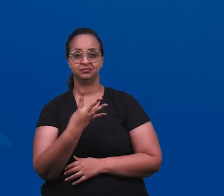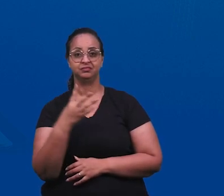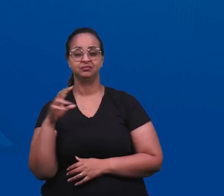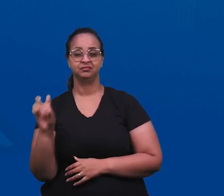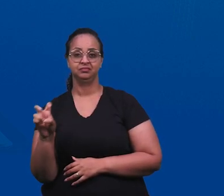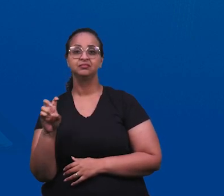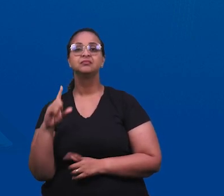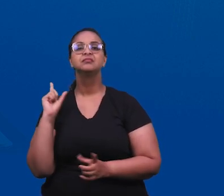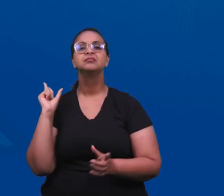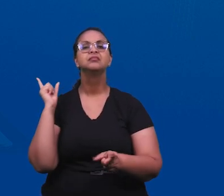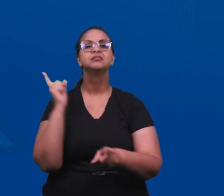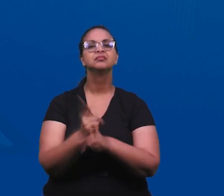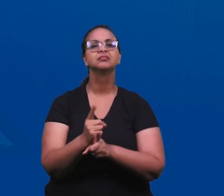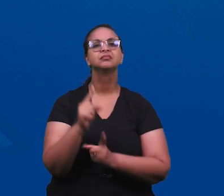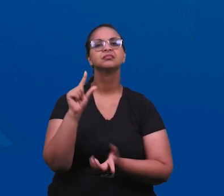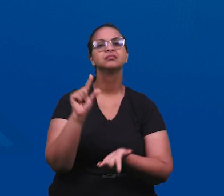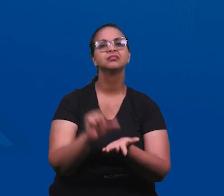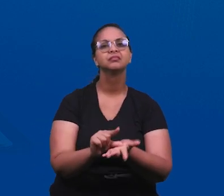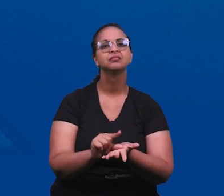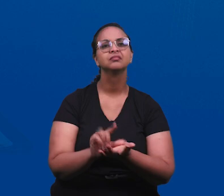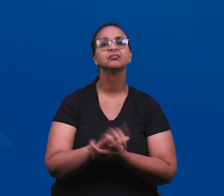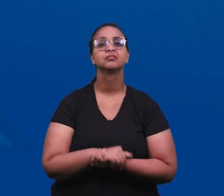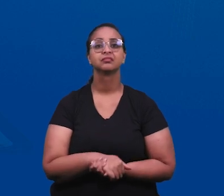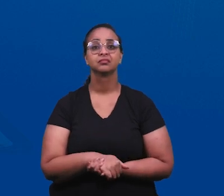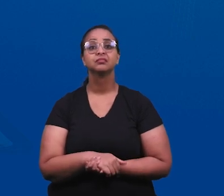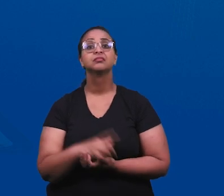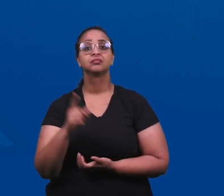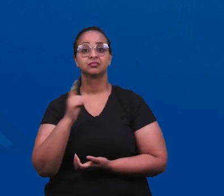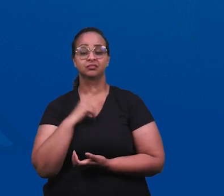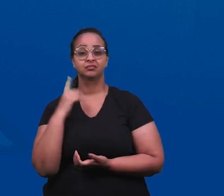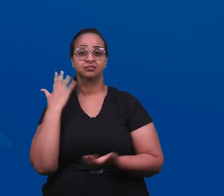encontró la perla de gran valor?